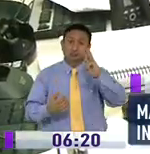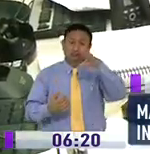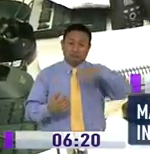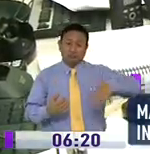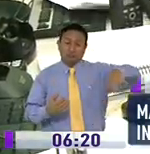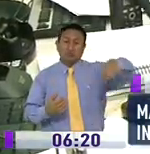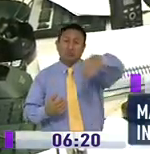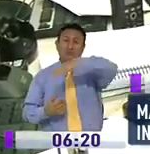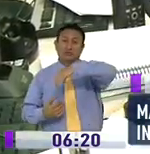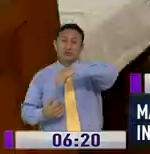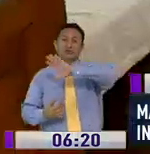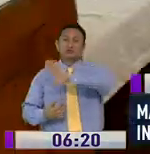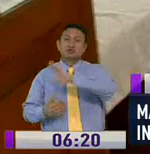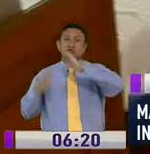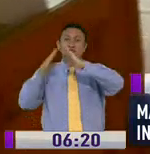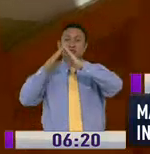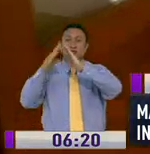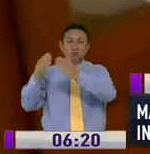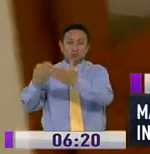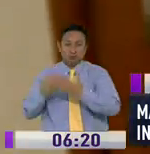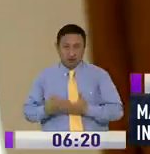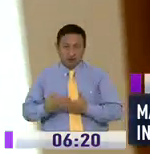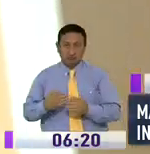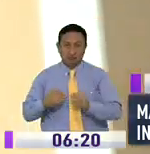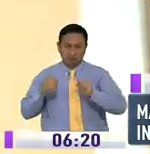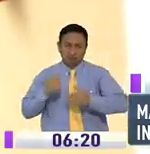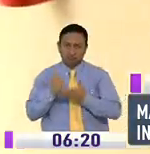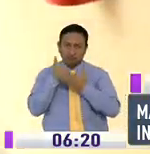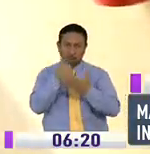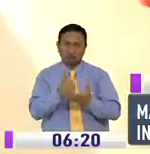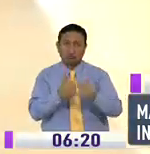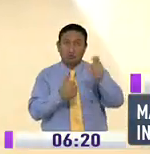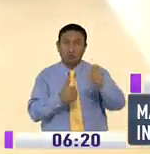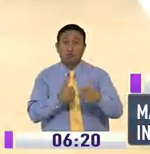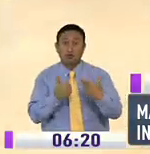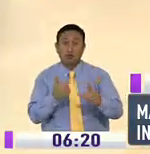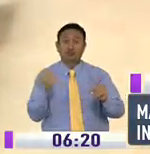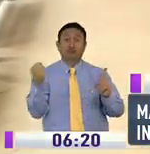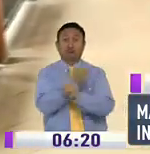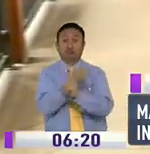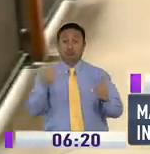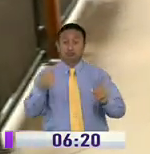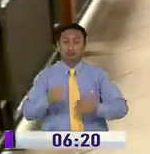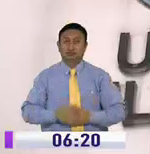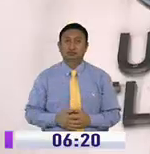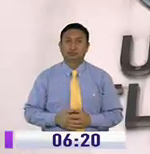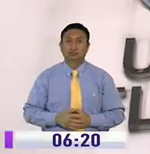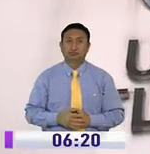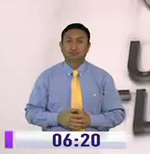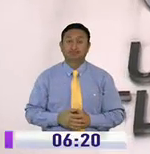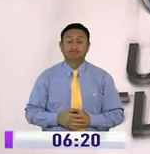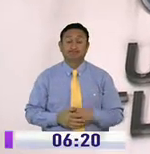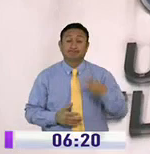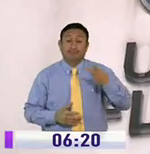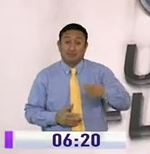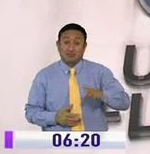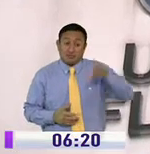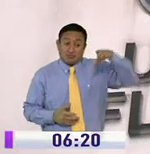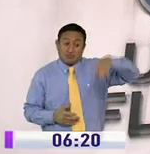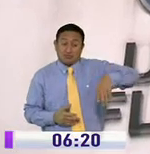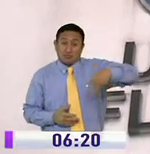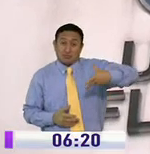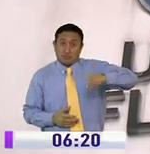de atención y 5 casas de acogida brindan ayuda a las personas víctimas de maltrato. A su vez, las unidades